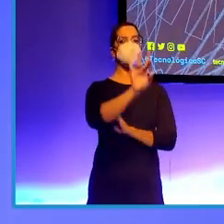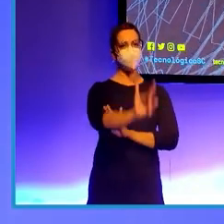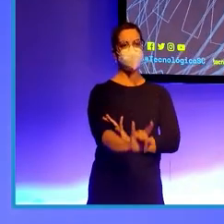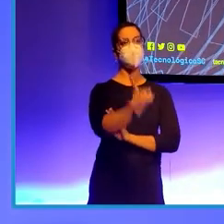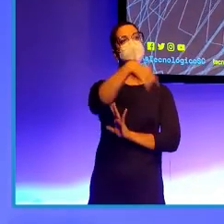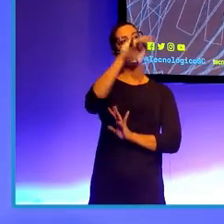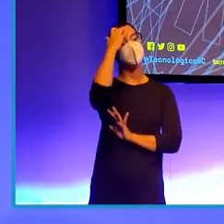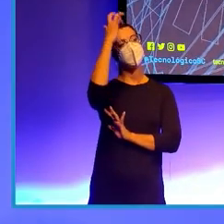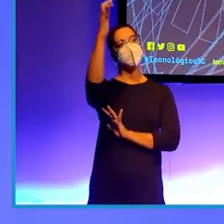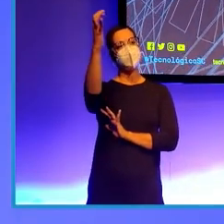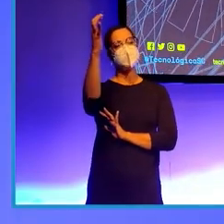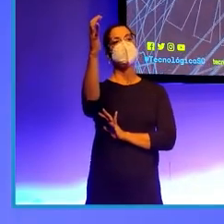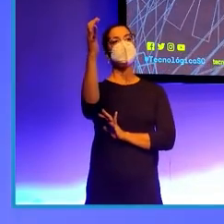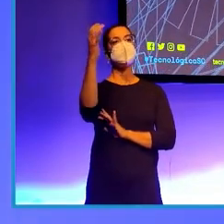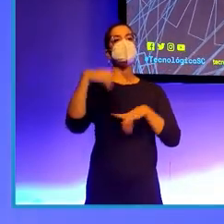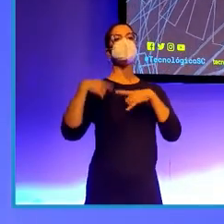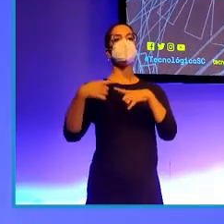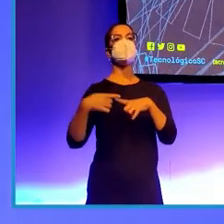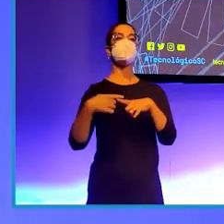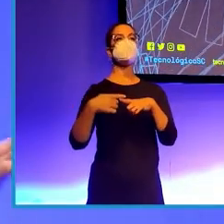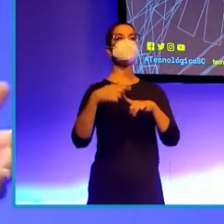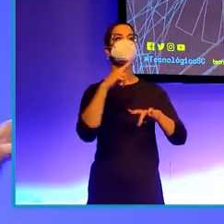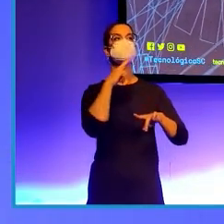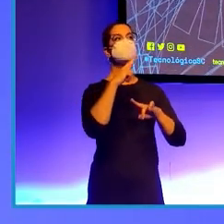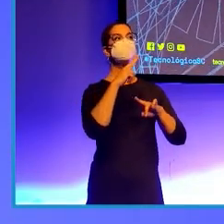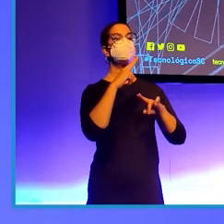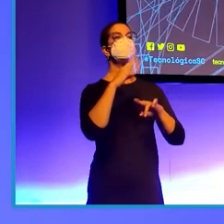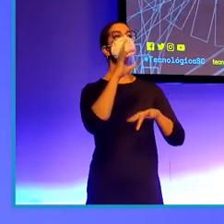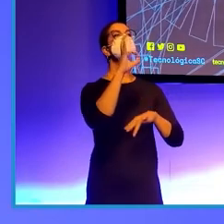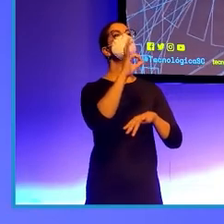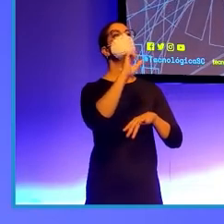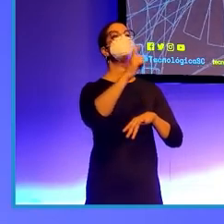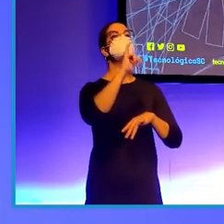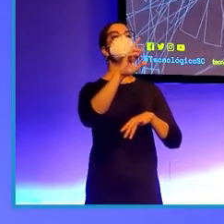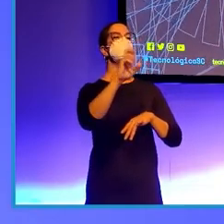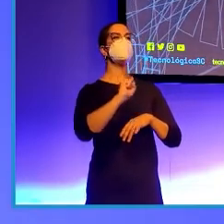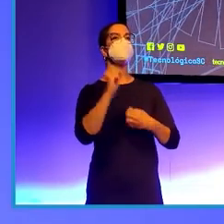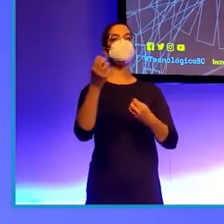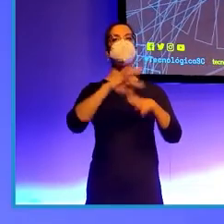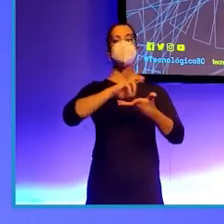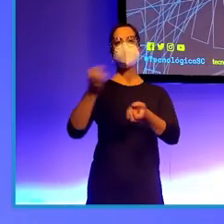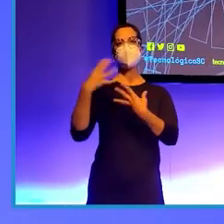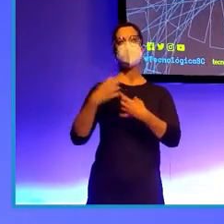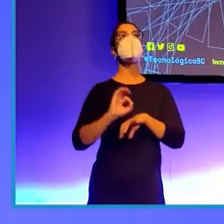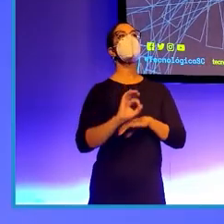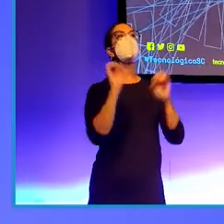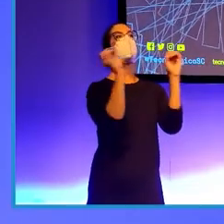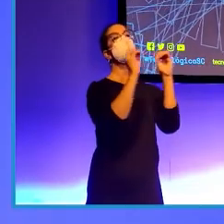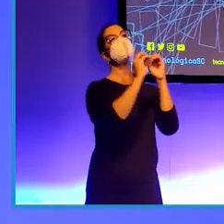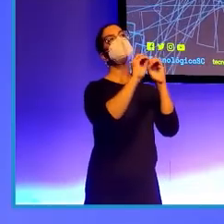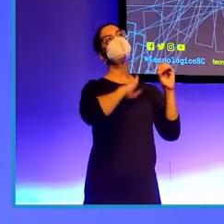cada día respondiendo a siri me cuentas las noticias de hoy okay google qué tiempo hará mañana